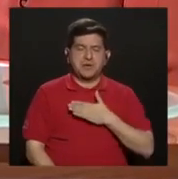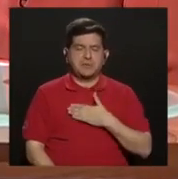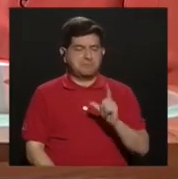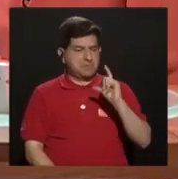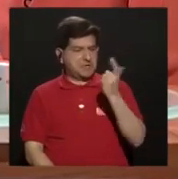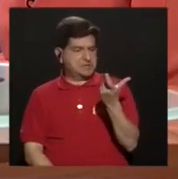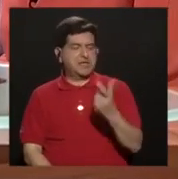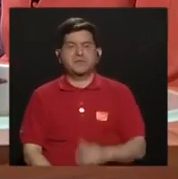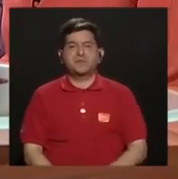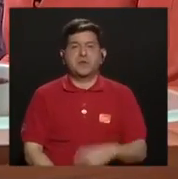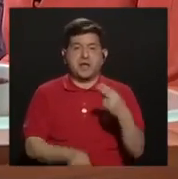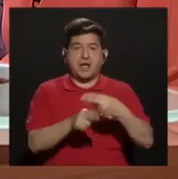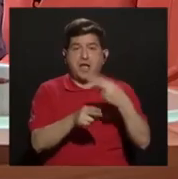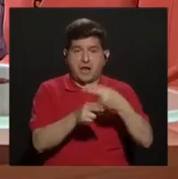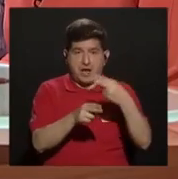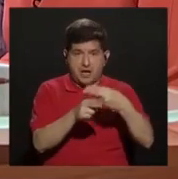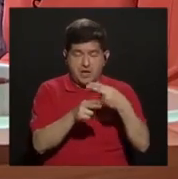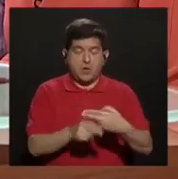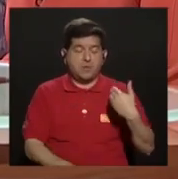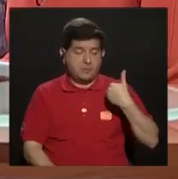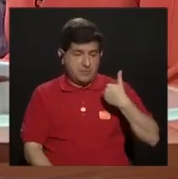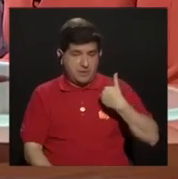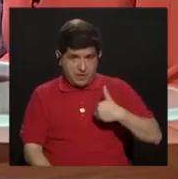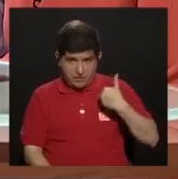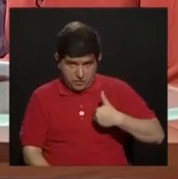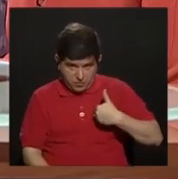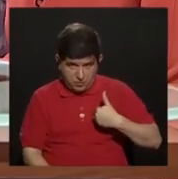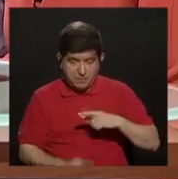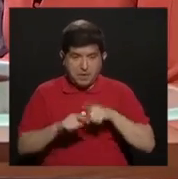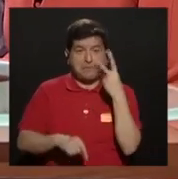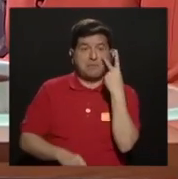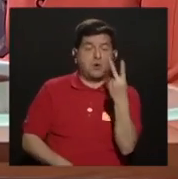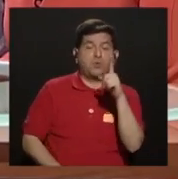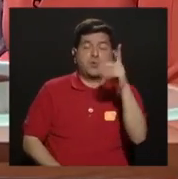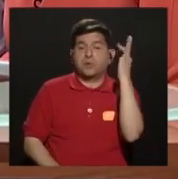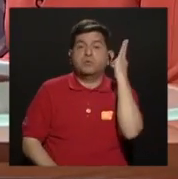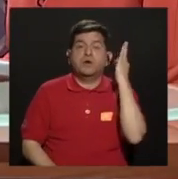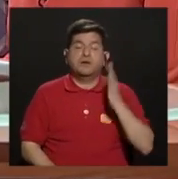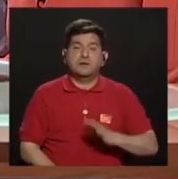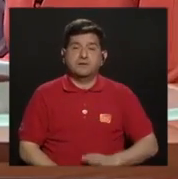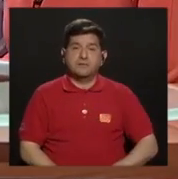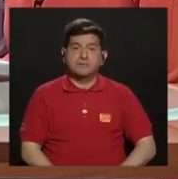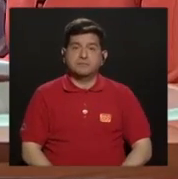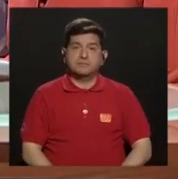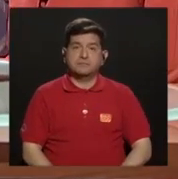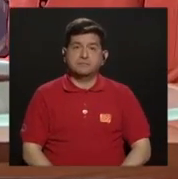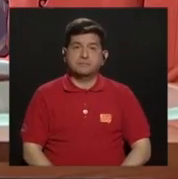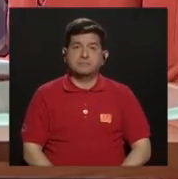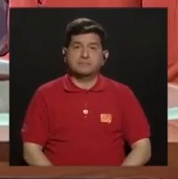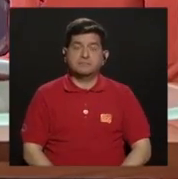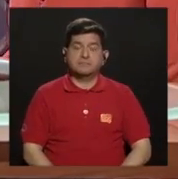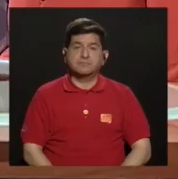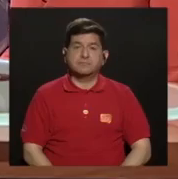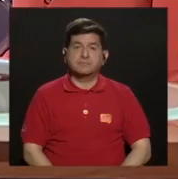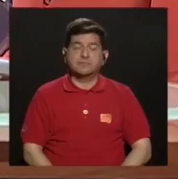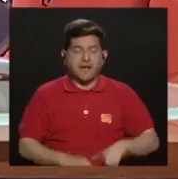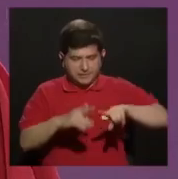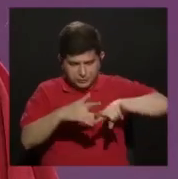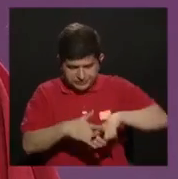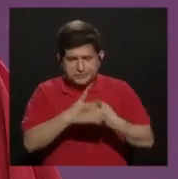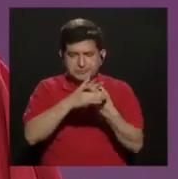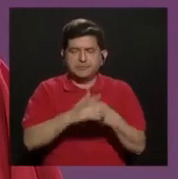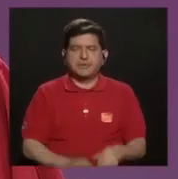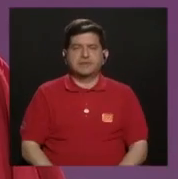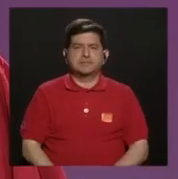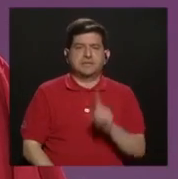cédula, aparece el nombre de pila de hombre, pero usted lo que está viendo es una mujer. Claro. Entonces, comenzamos. Hay